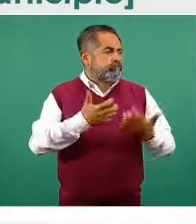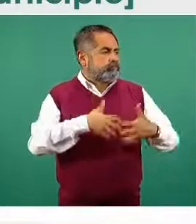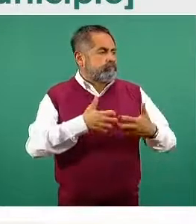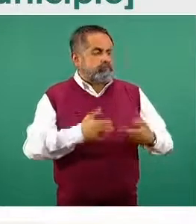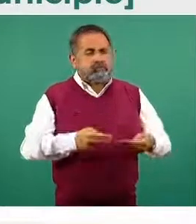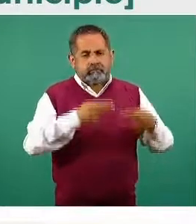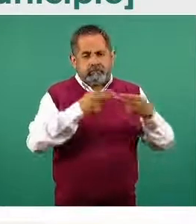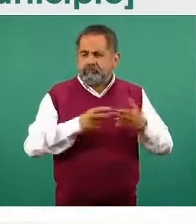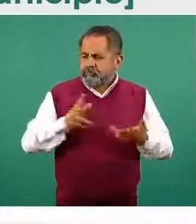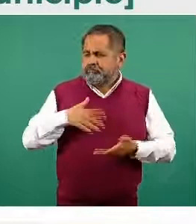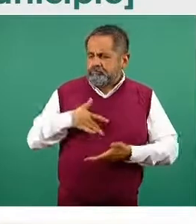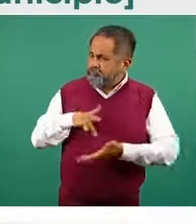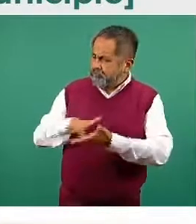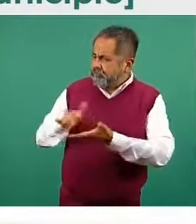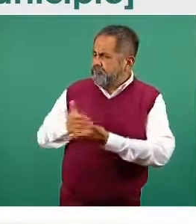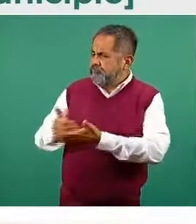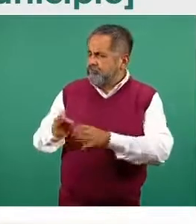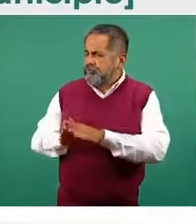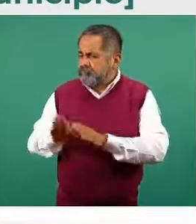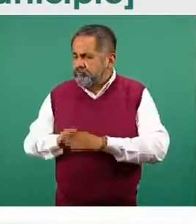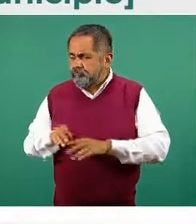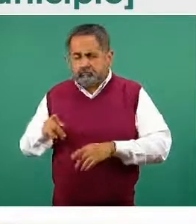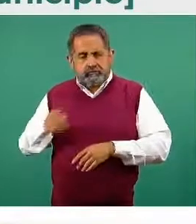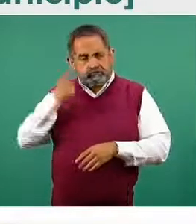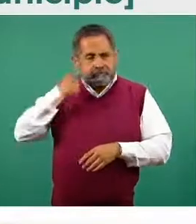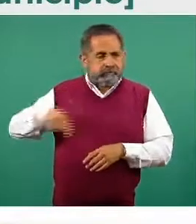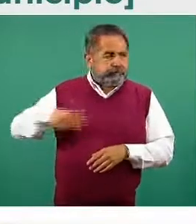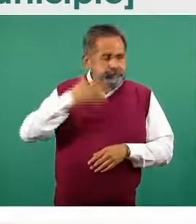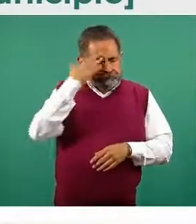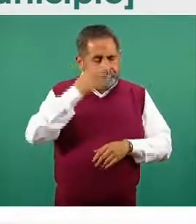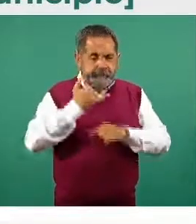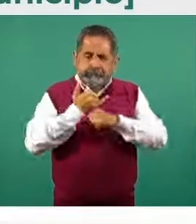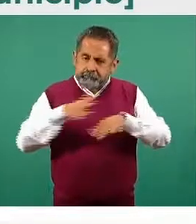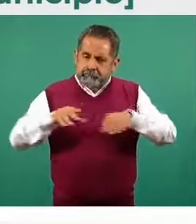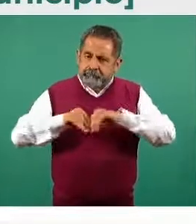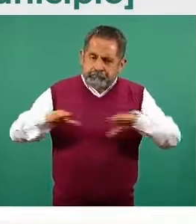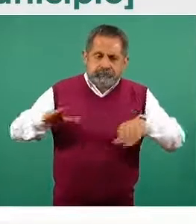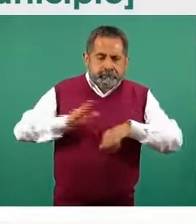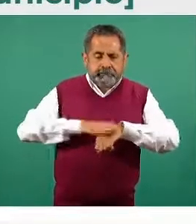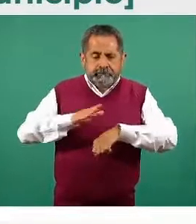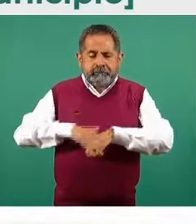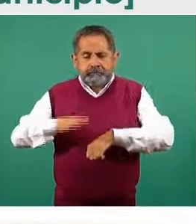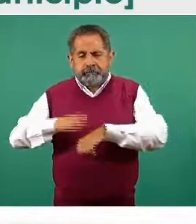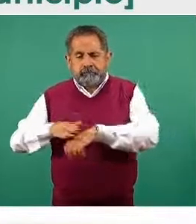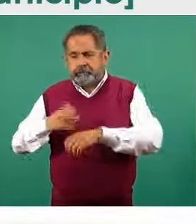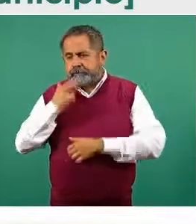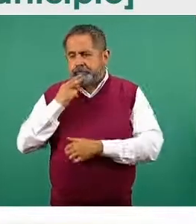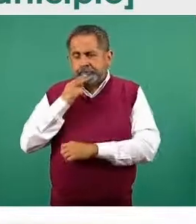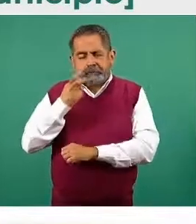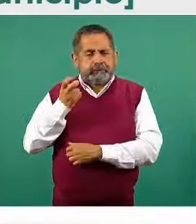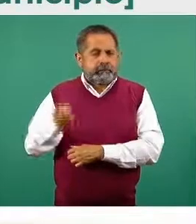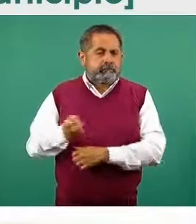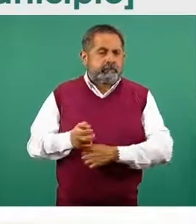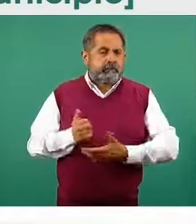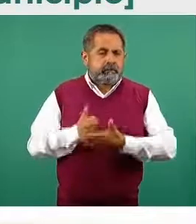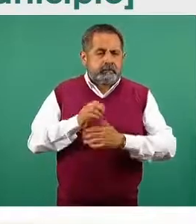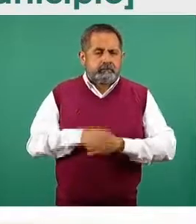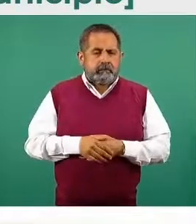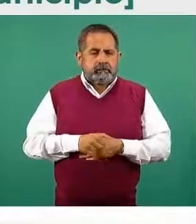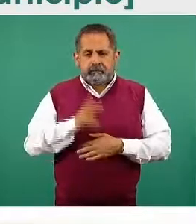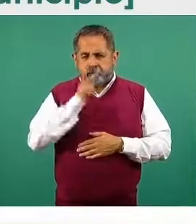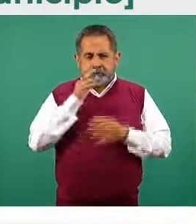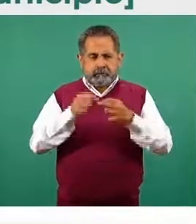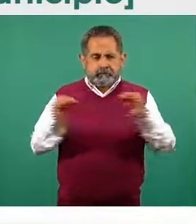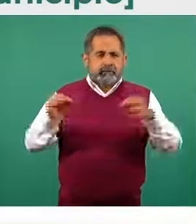que interesadas en que las personas obtengan la mejor información disponible, hacen esto. Frases